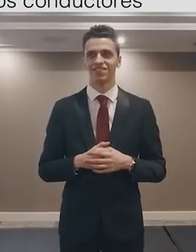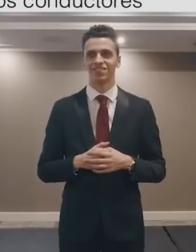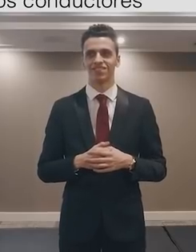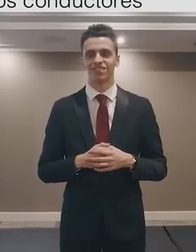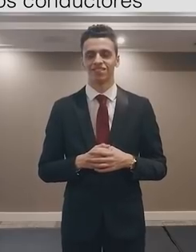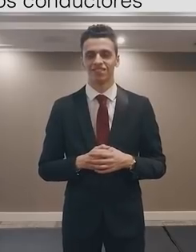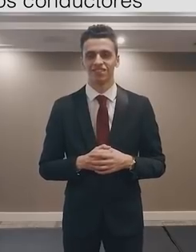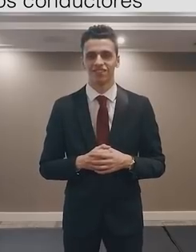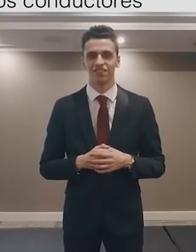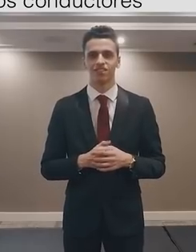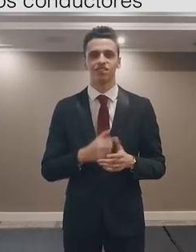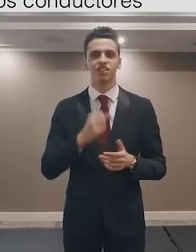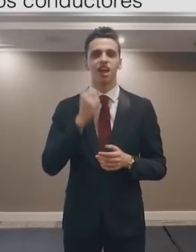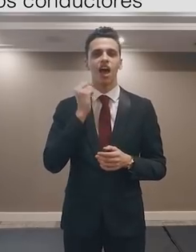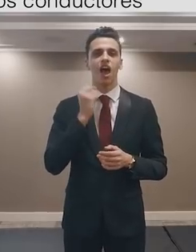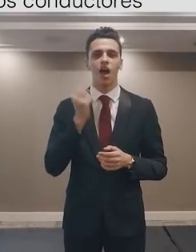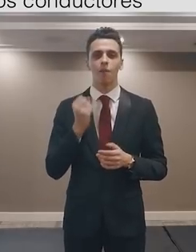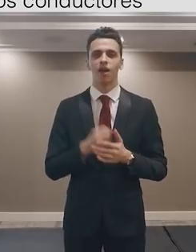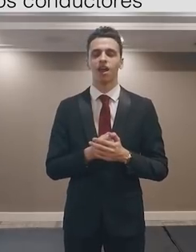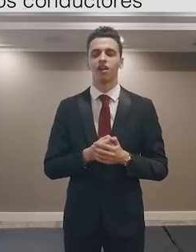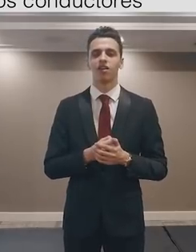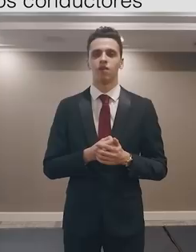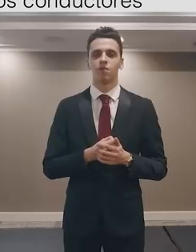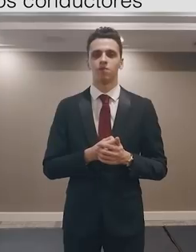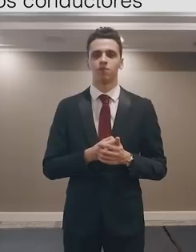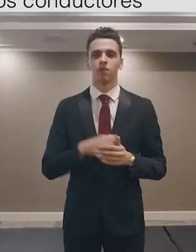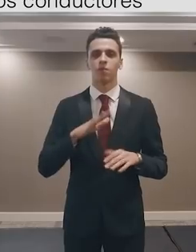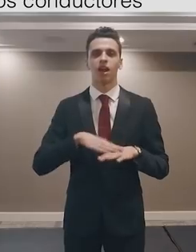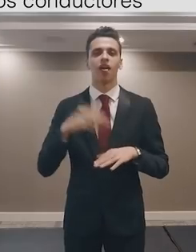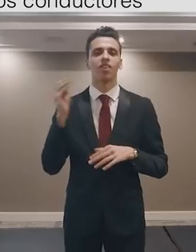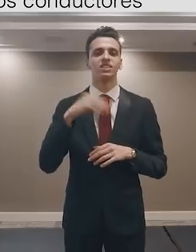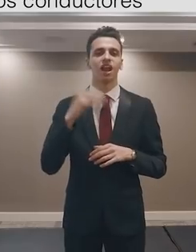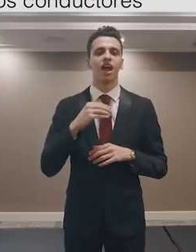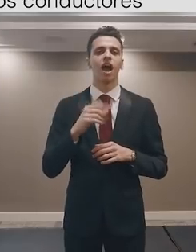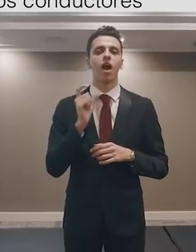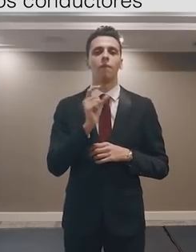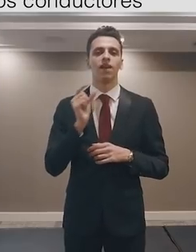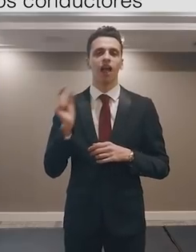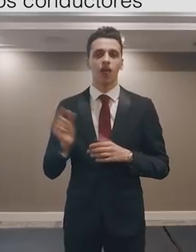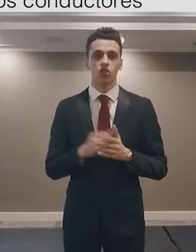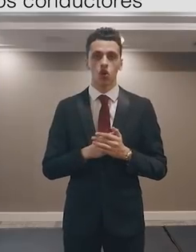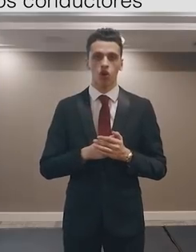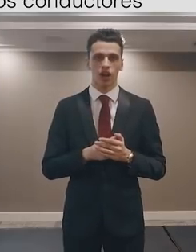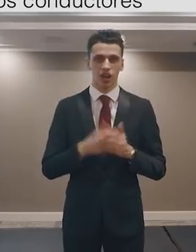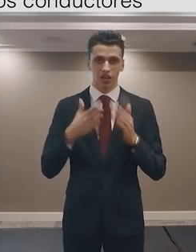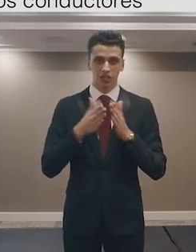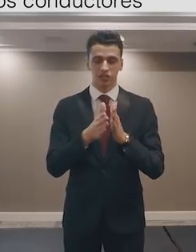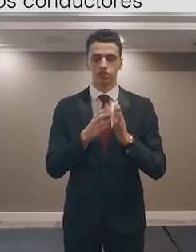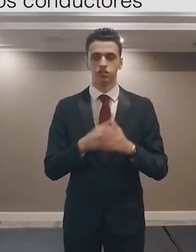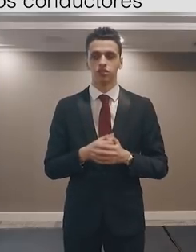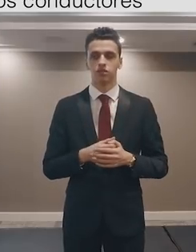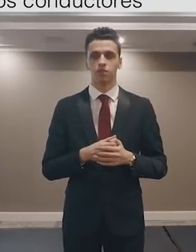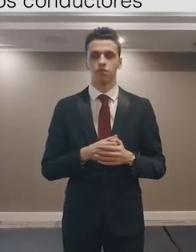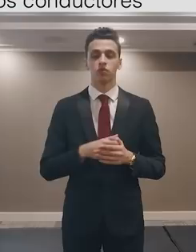android app store o el play store para los de android es la plataforma que no crea aplicaciones pero que hoy en día conecta a gente